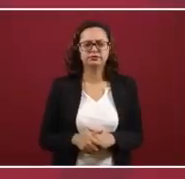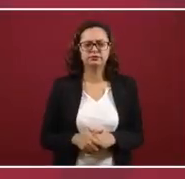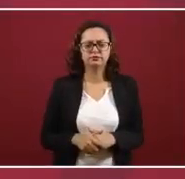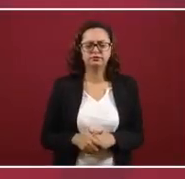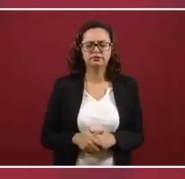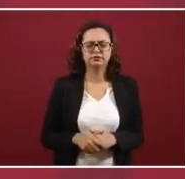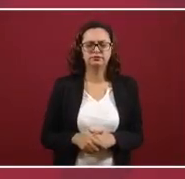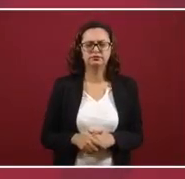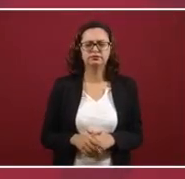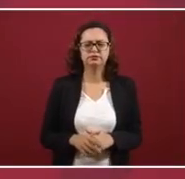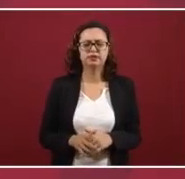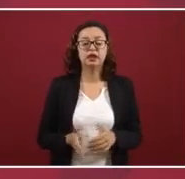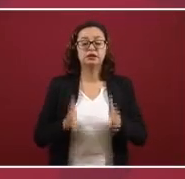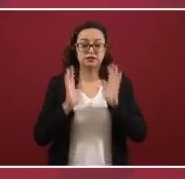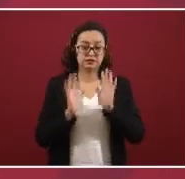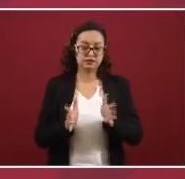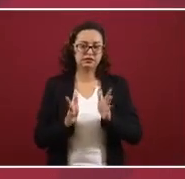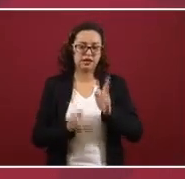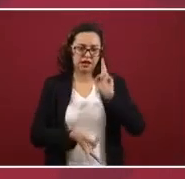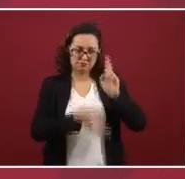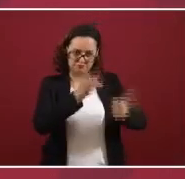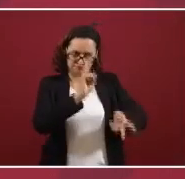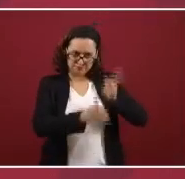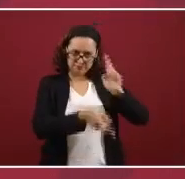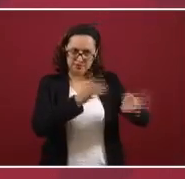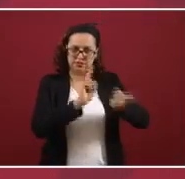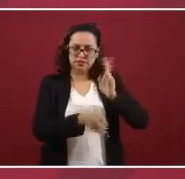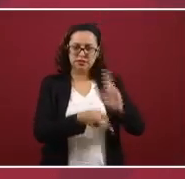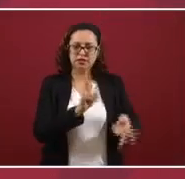hemos hablado con ellos, porque también